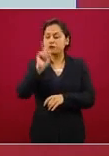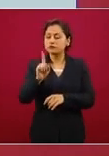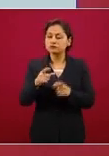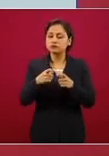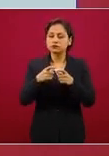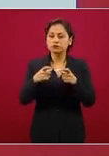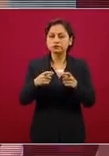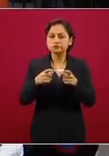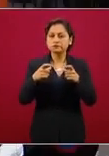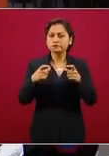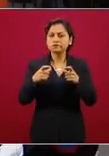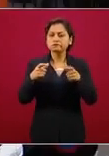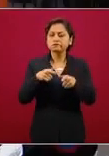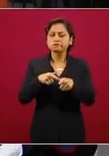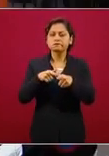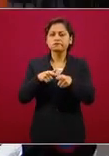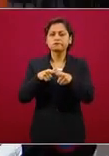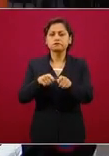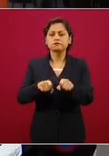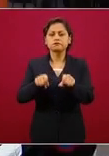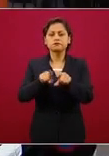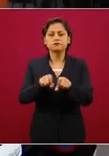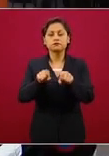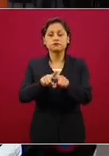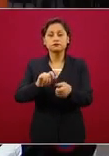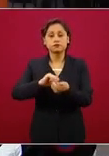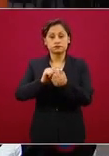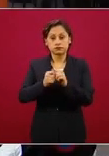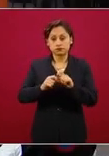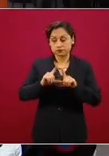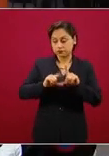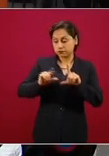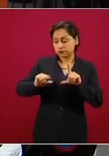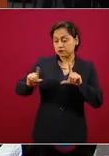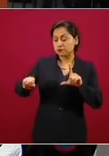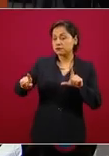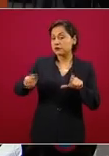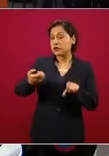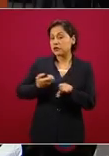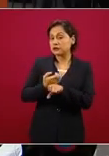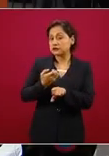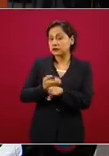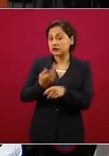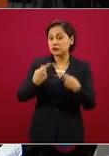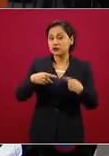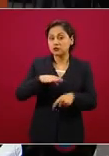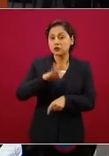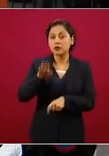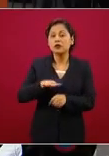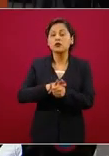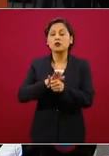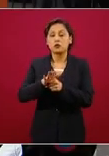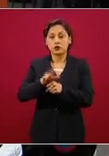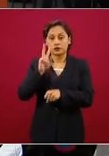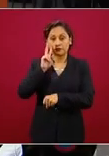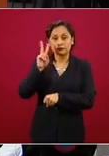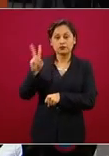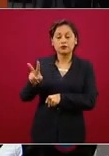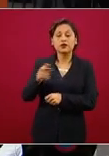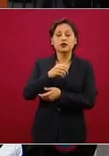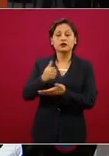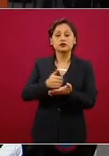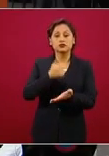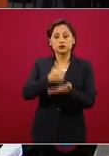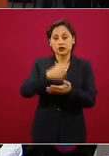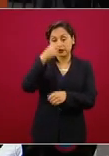de México. Lo vemos por entidad federativa en la gráfica de barras y vemos desde luego que la zona conurbada del Valle de México es la que tiene